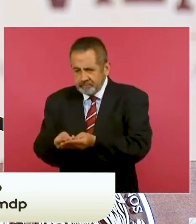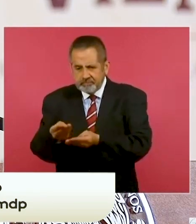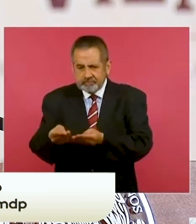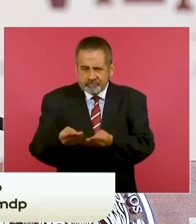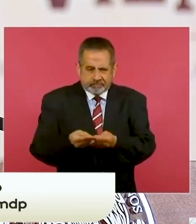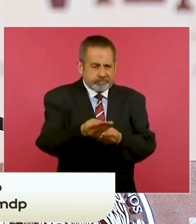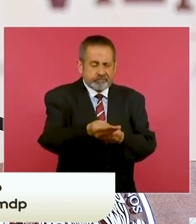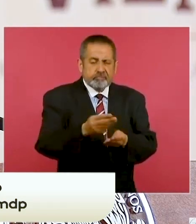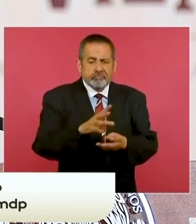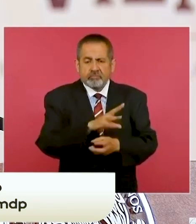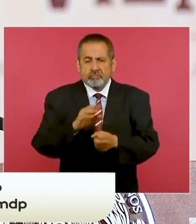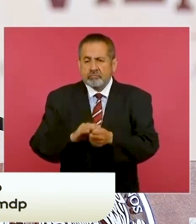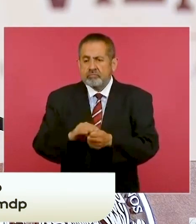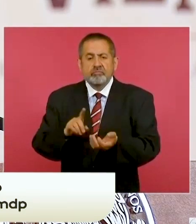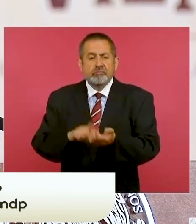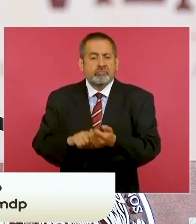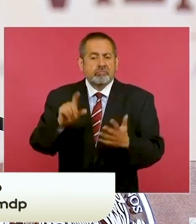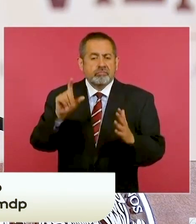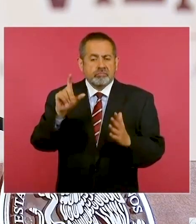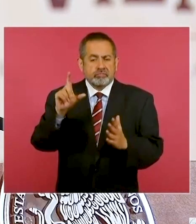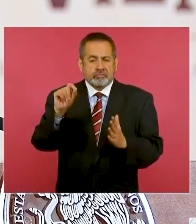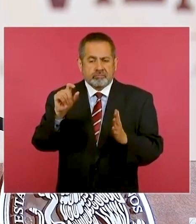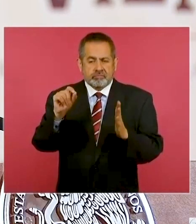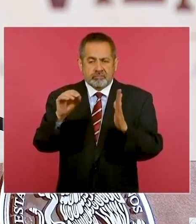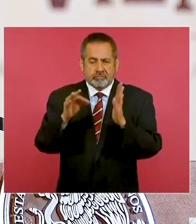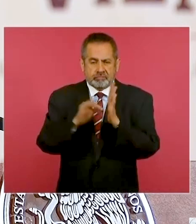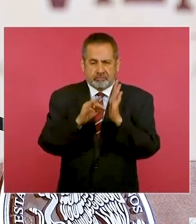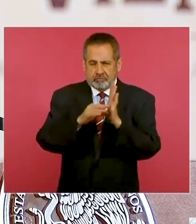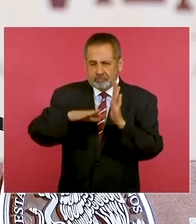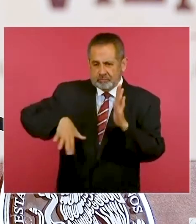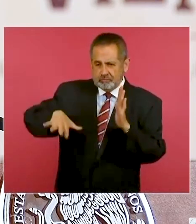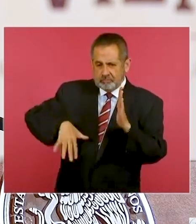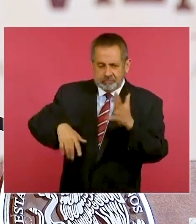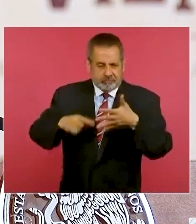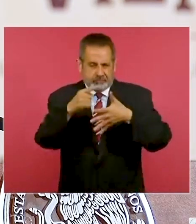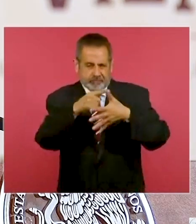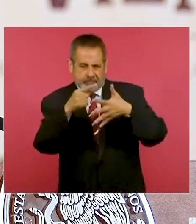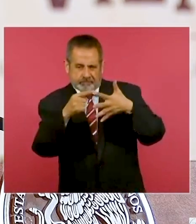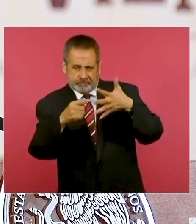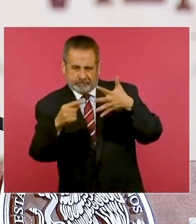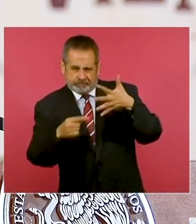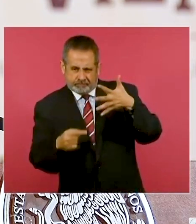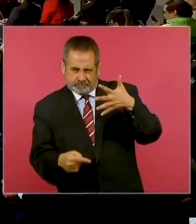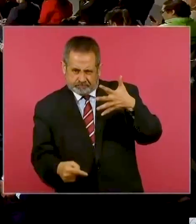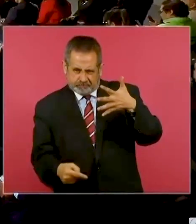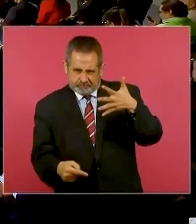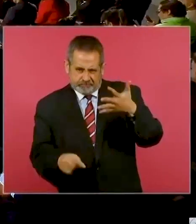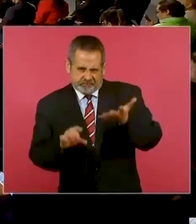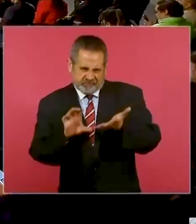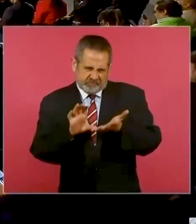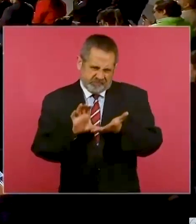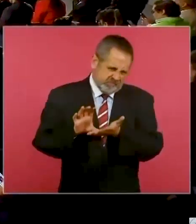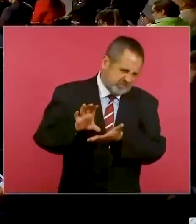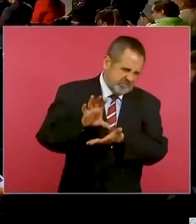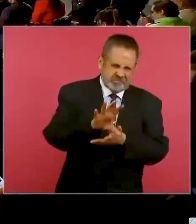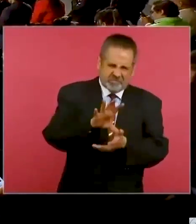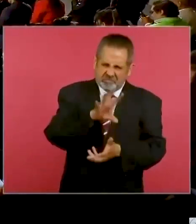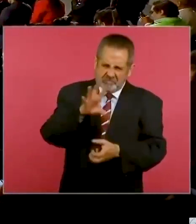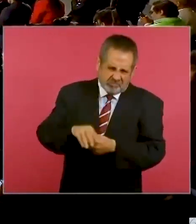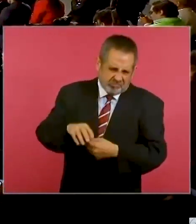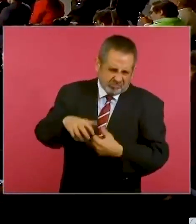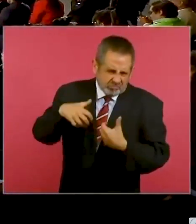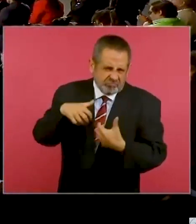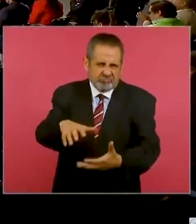entre los 20 puntos que señaló el presidente de la república Ese es el el monto